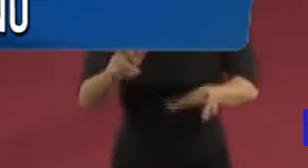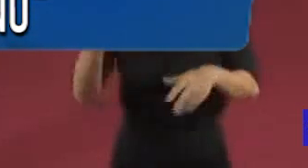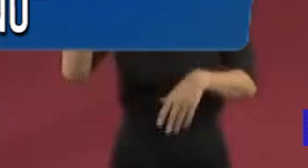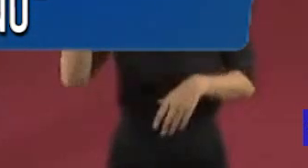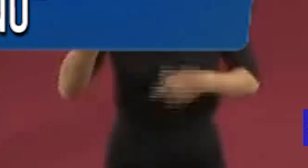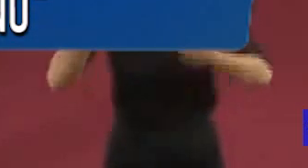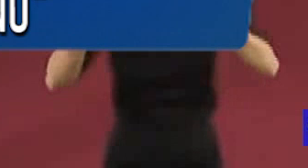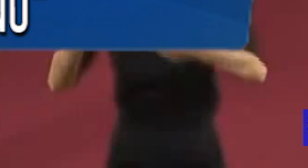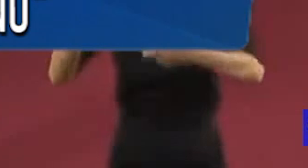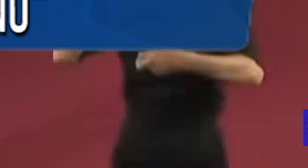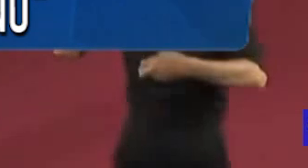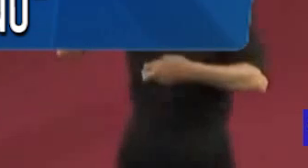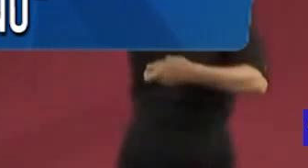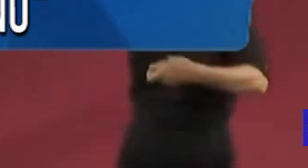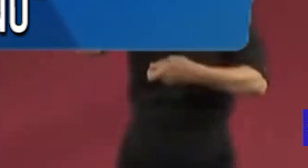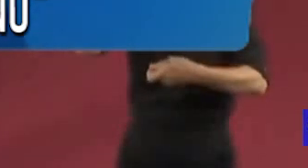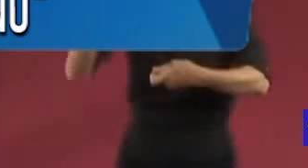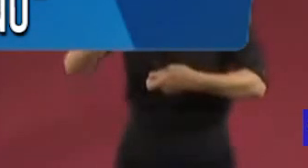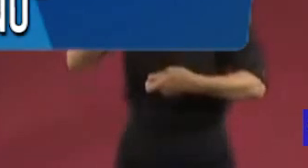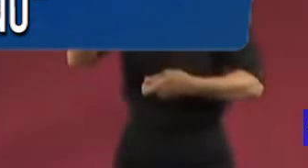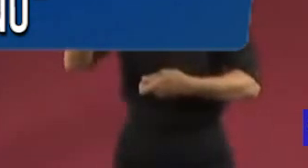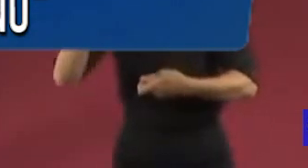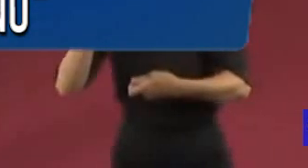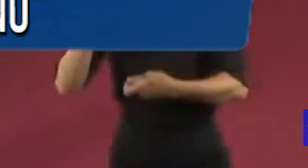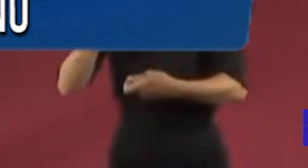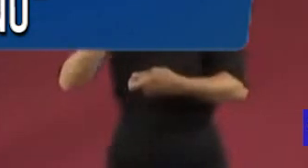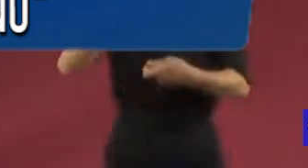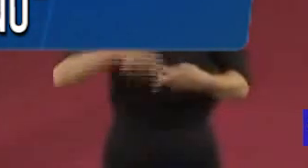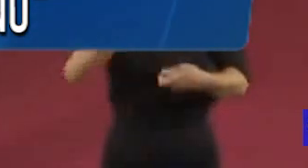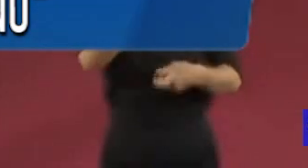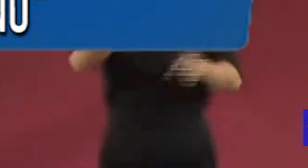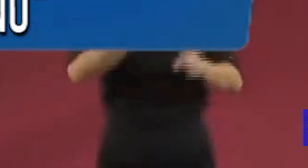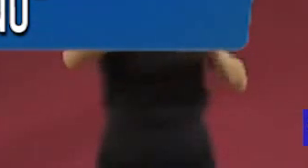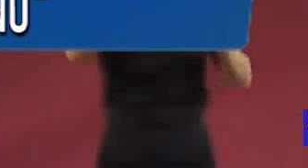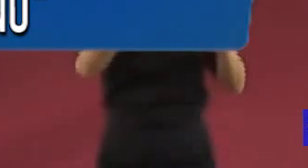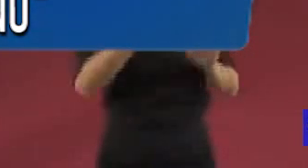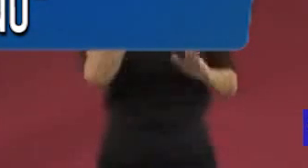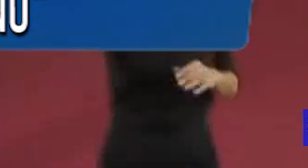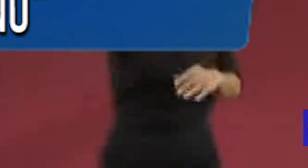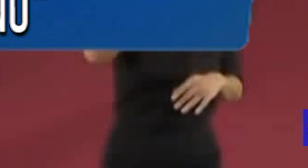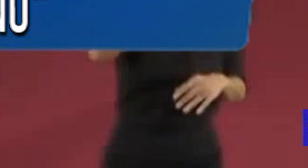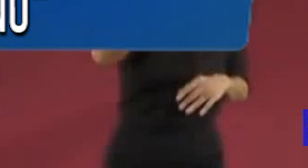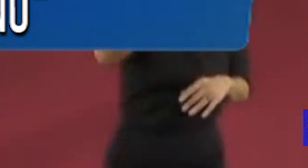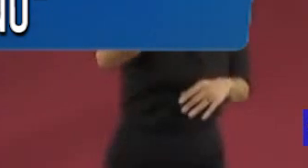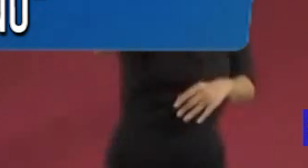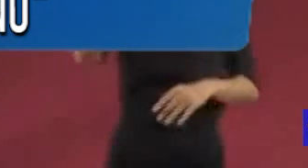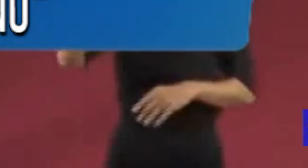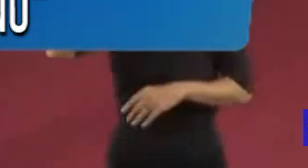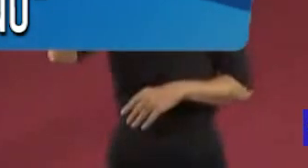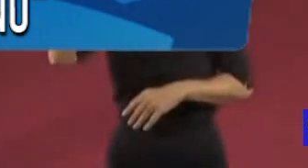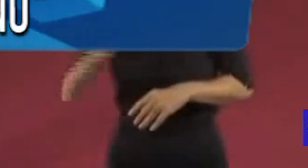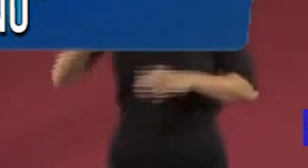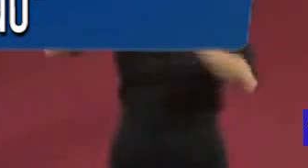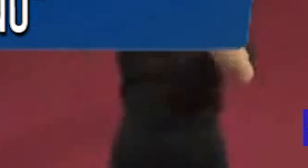un en un mundo muy competitivo en un mundo donde todo el mundo ofrece vinos cada vez mejores Argentina tiene un potencial y de hecho lo viene